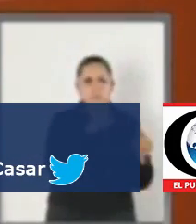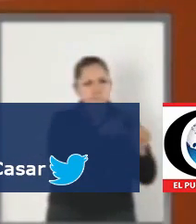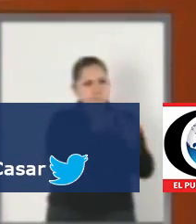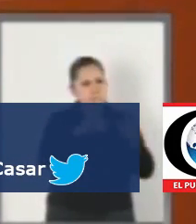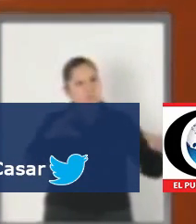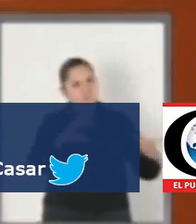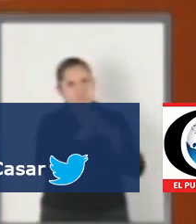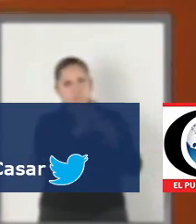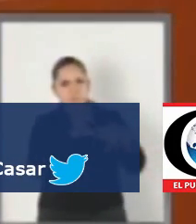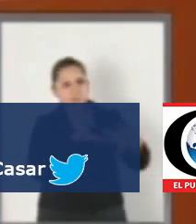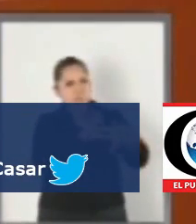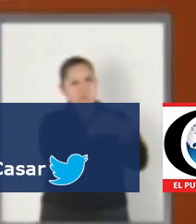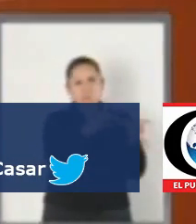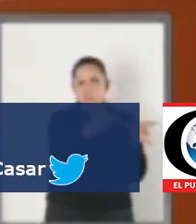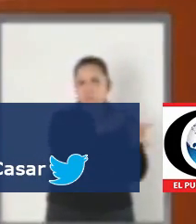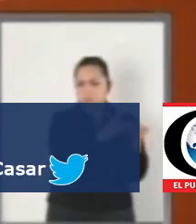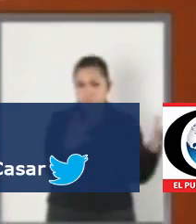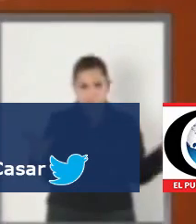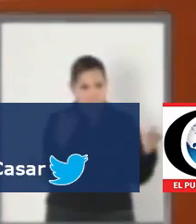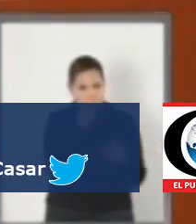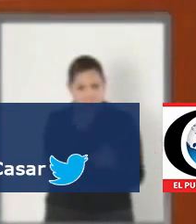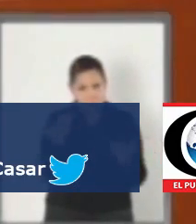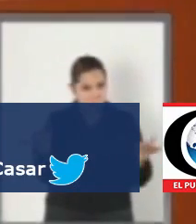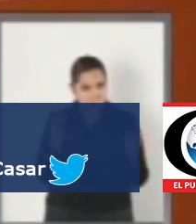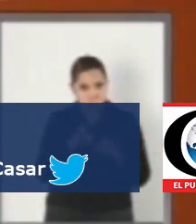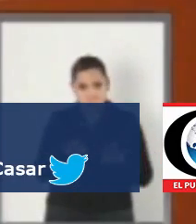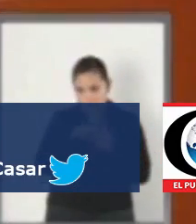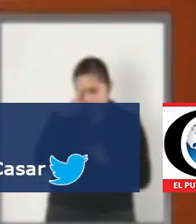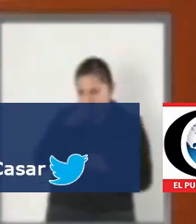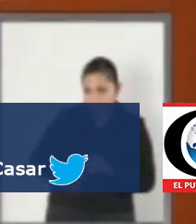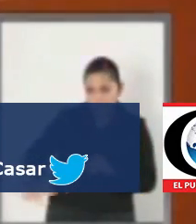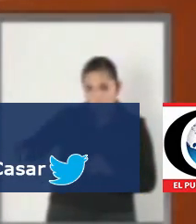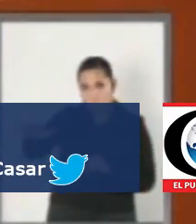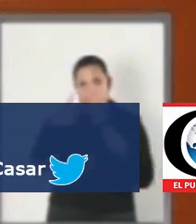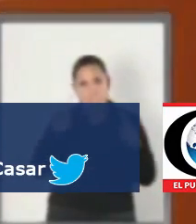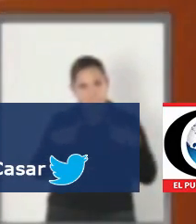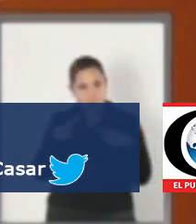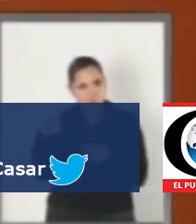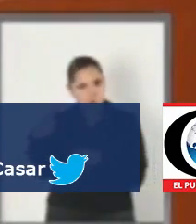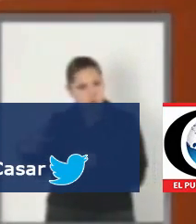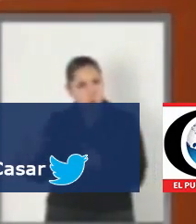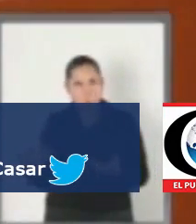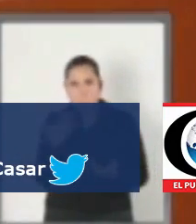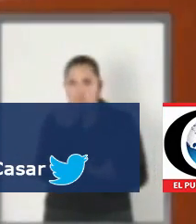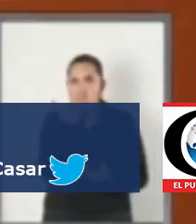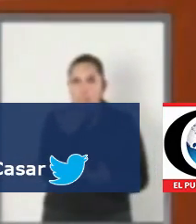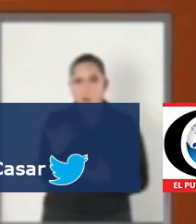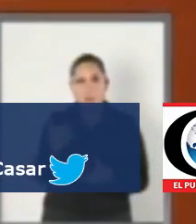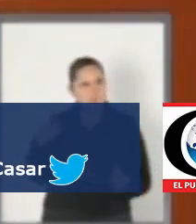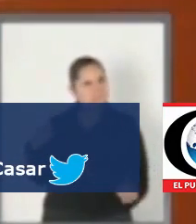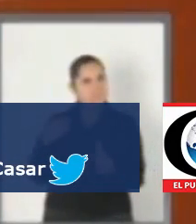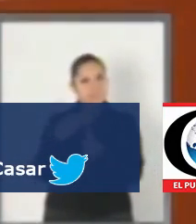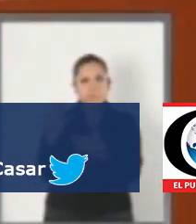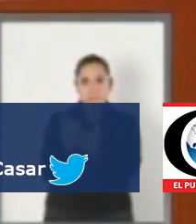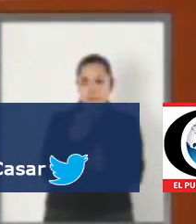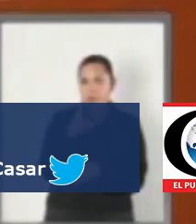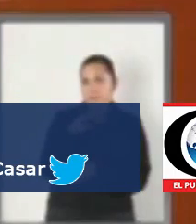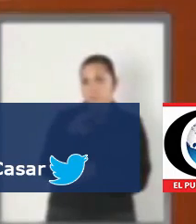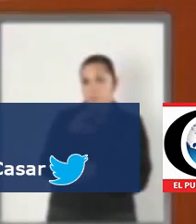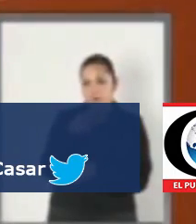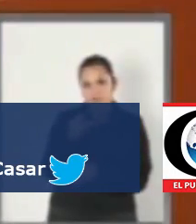los que tienen mucho y los que aspiran a tener algo creció, y no fue una negociación con una arista social, solo con una